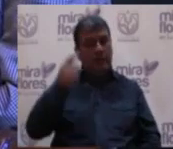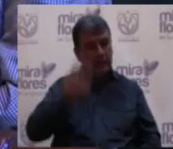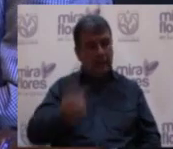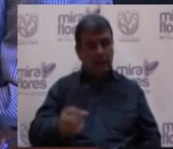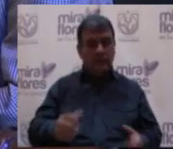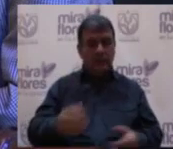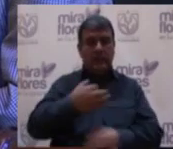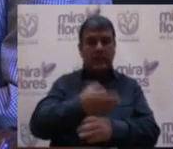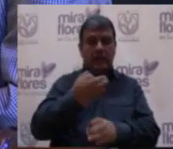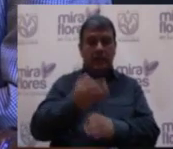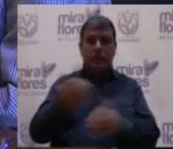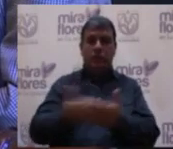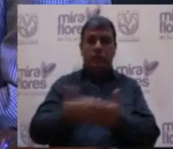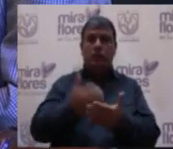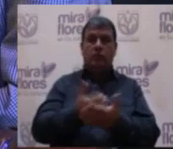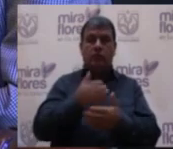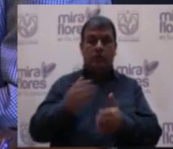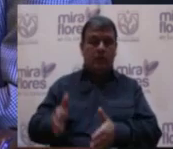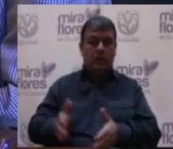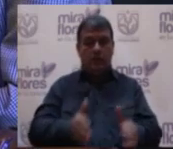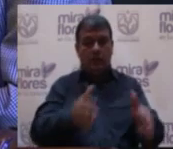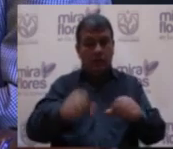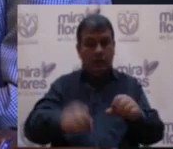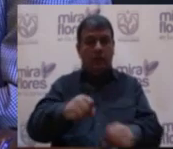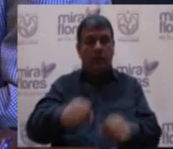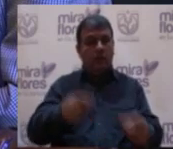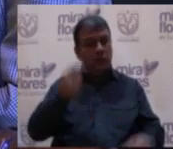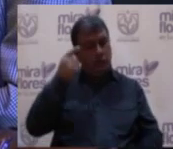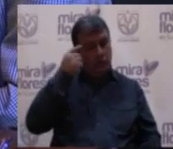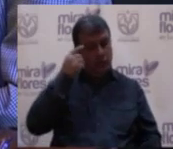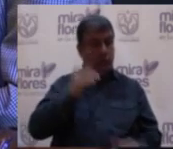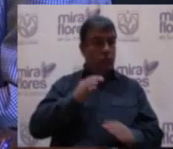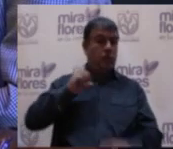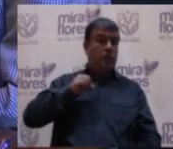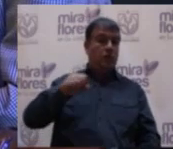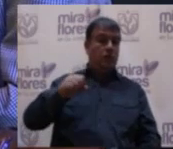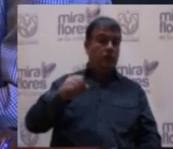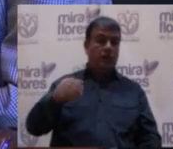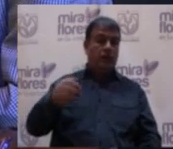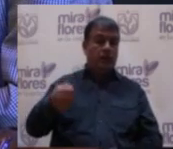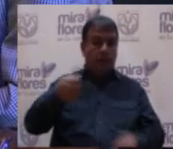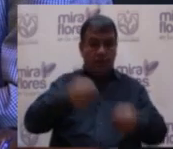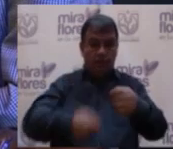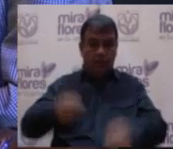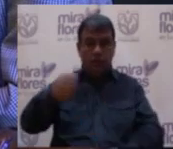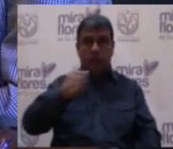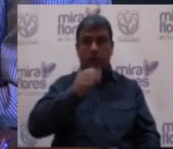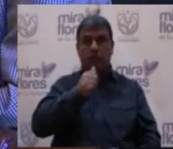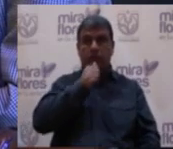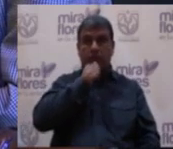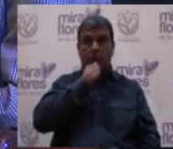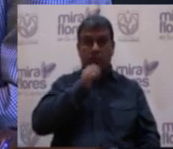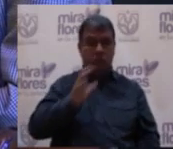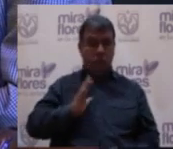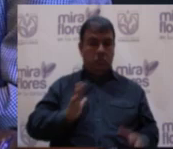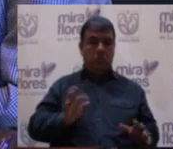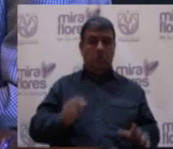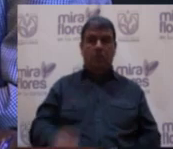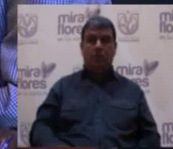crear ciclovías. En este caso, yo no estoy en contra de la inversión privada, estoy al contrario,